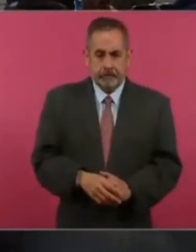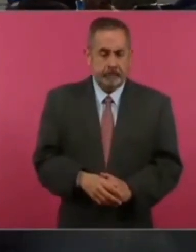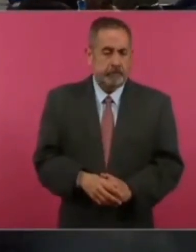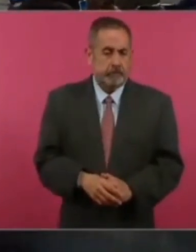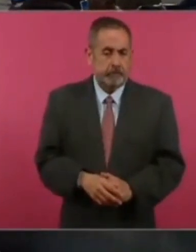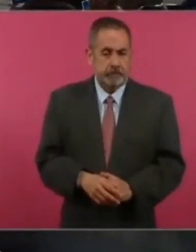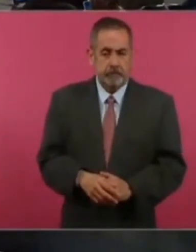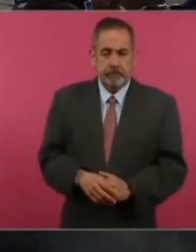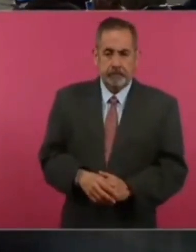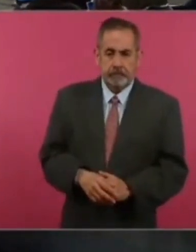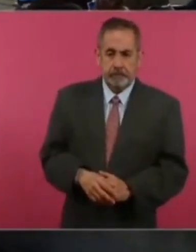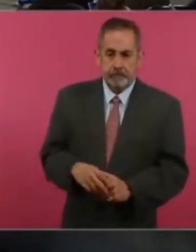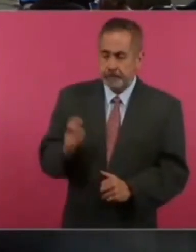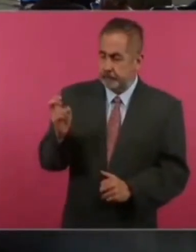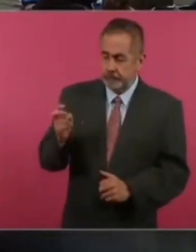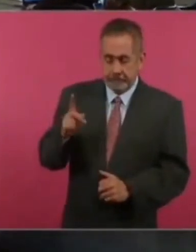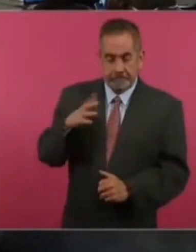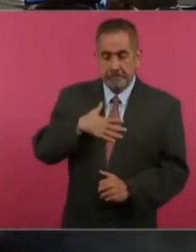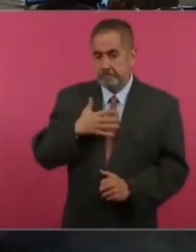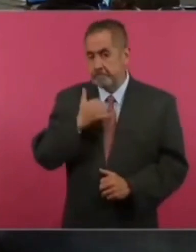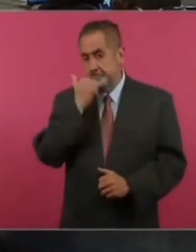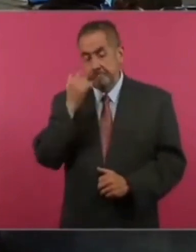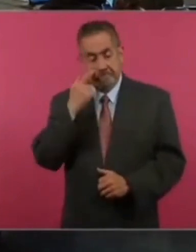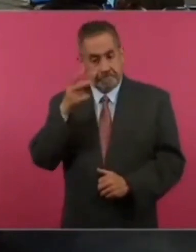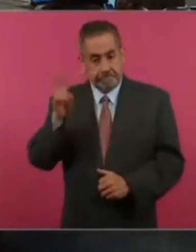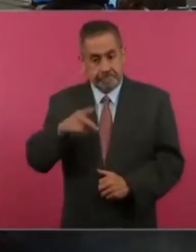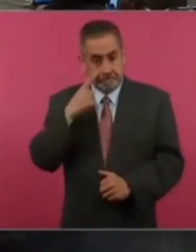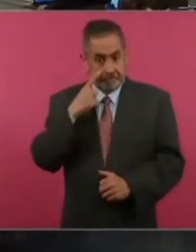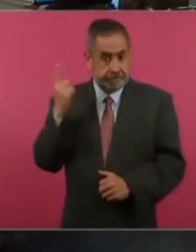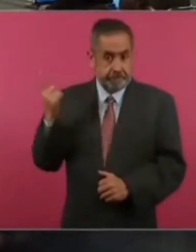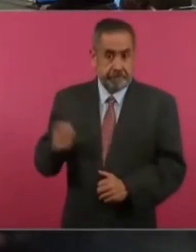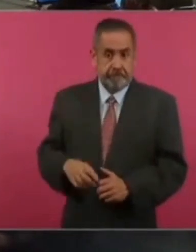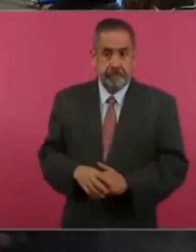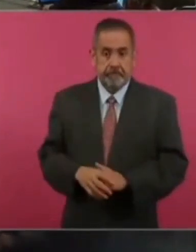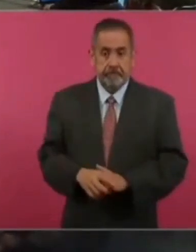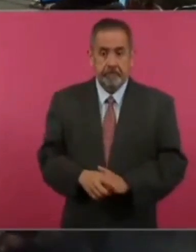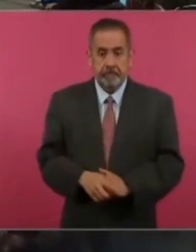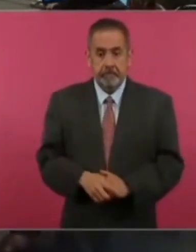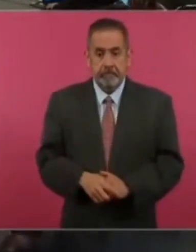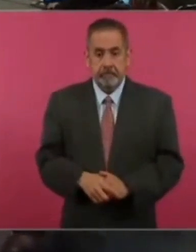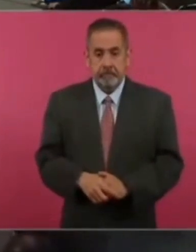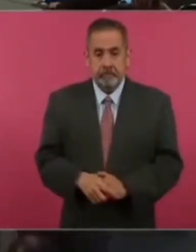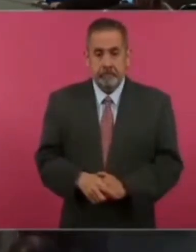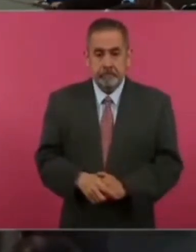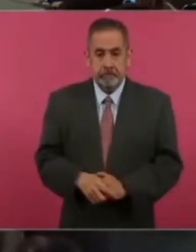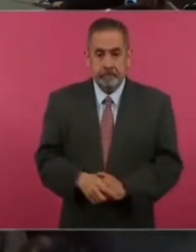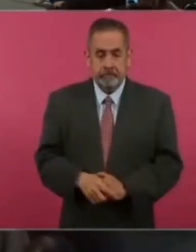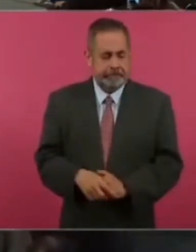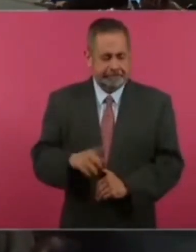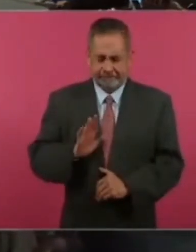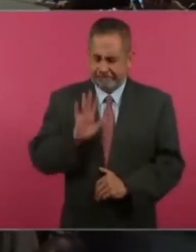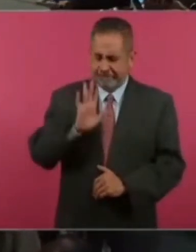Aquí, sí, no, pues, me equivoqué. Ya parezco calderonista.